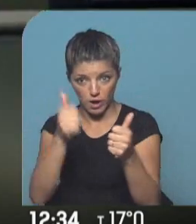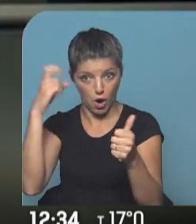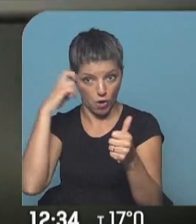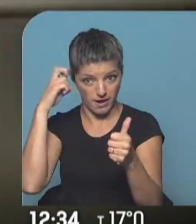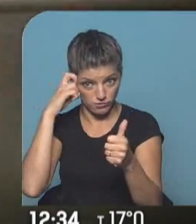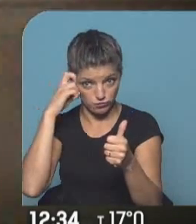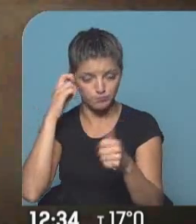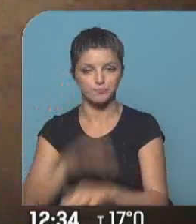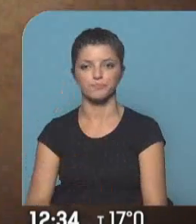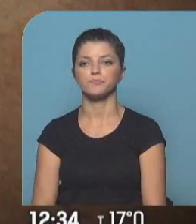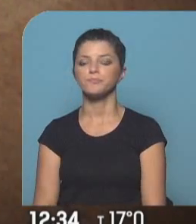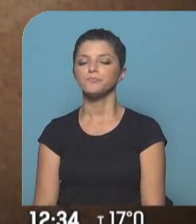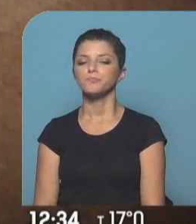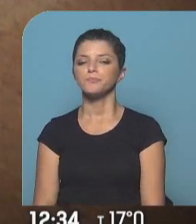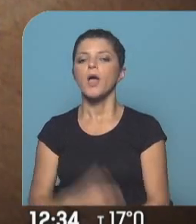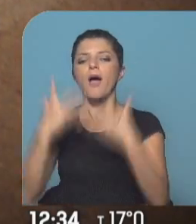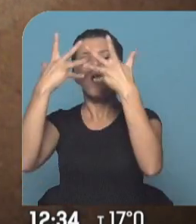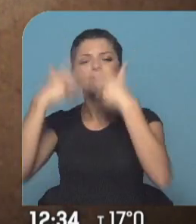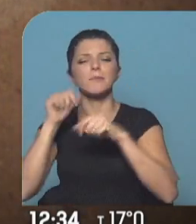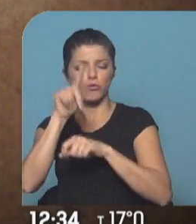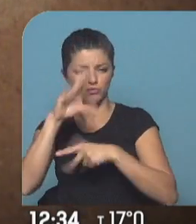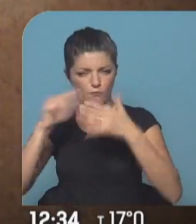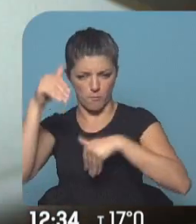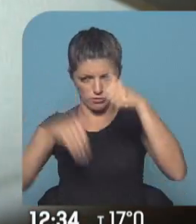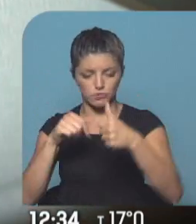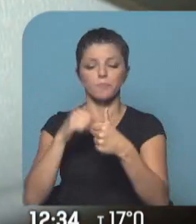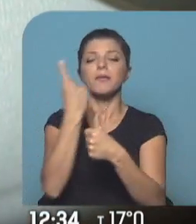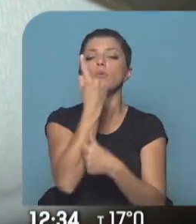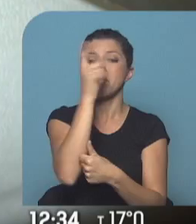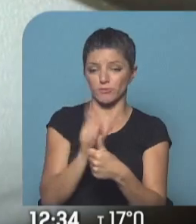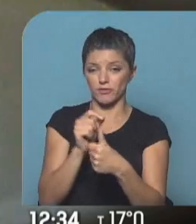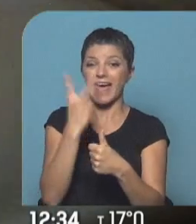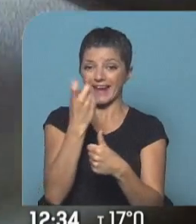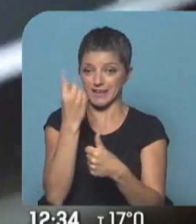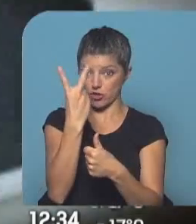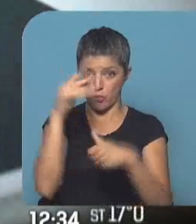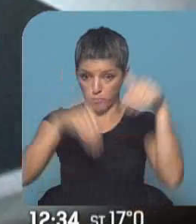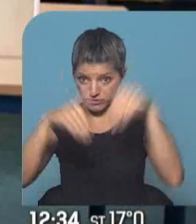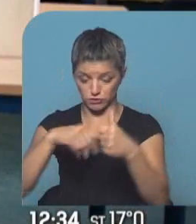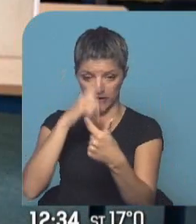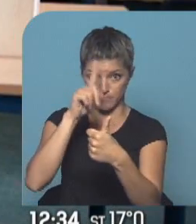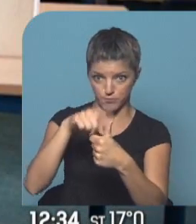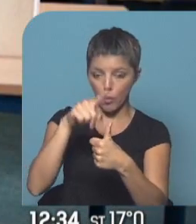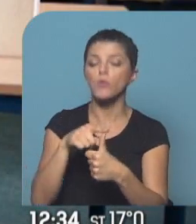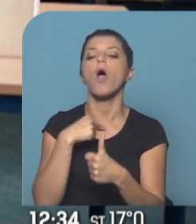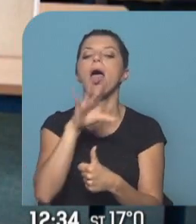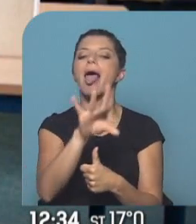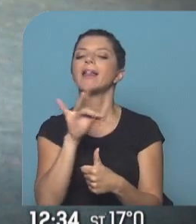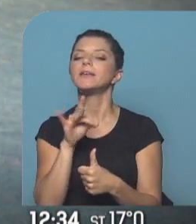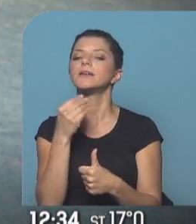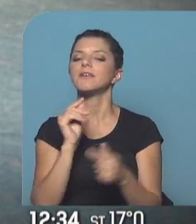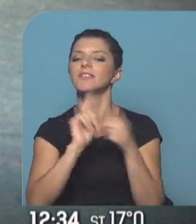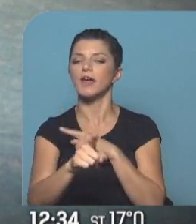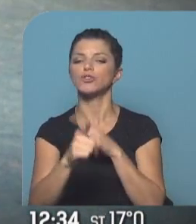alemán. Según el sistema electoral germano, cada ciudadano emite 2 votos en las elecciones federales, uno para elegir por sufragio